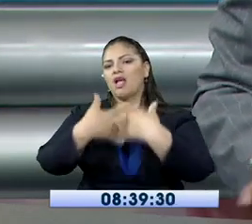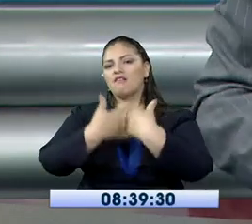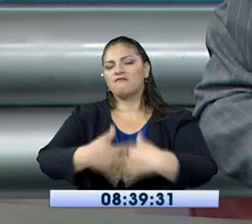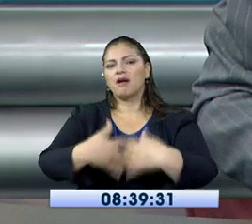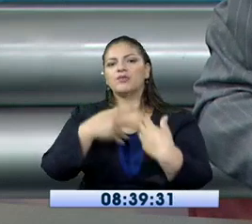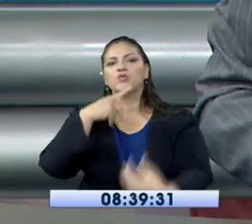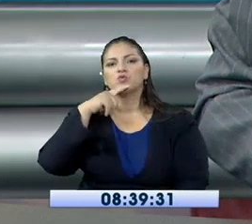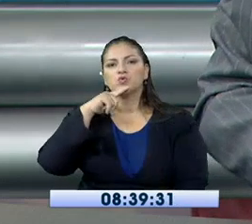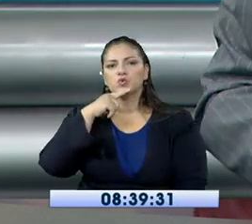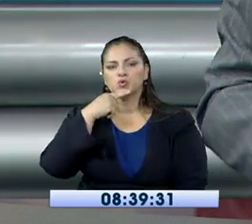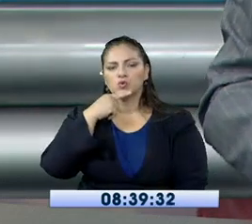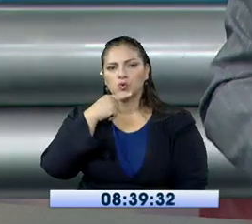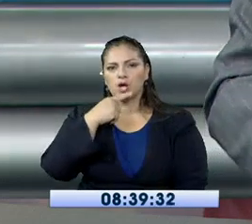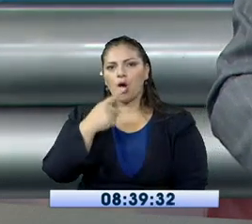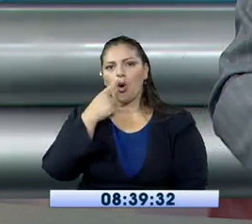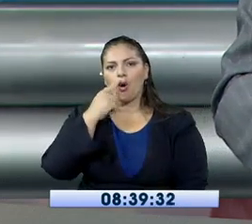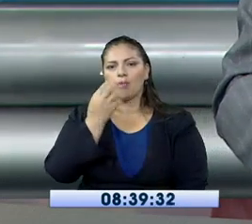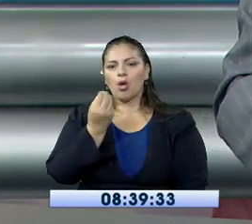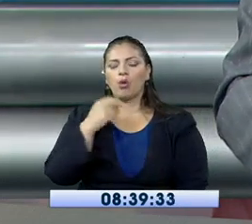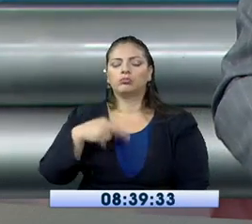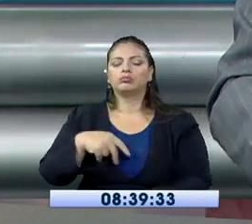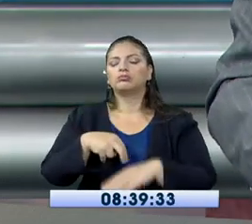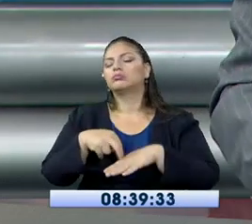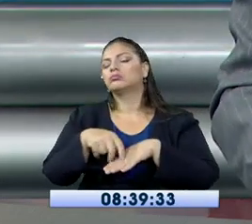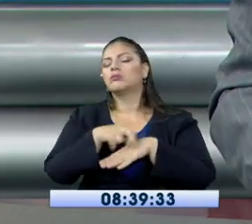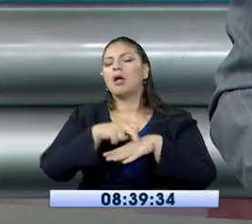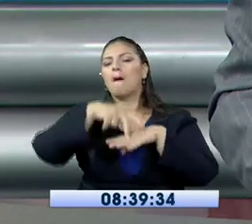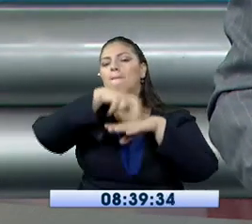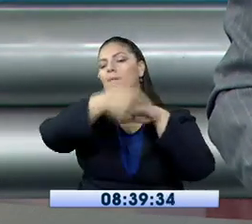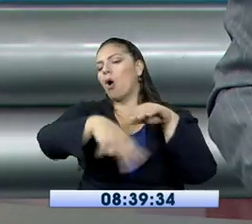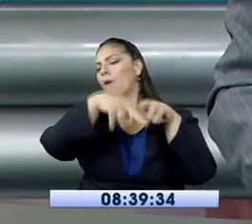hielo situada al norte de Guayaquil.